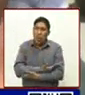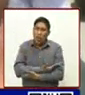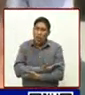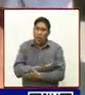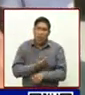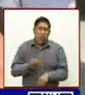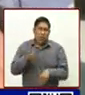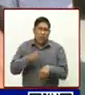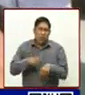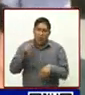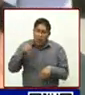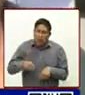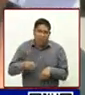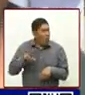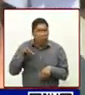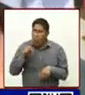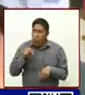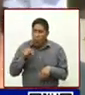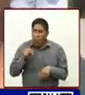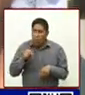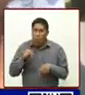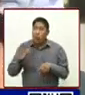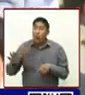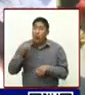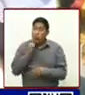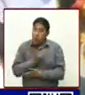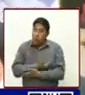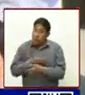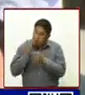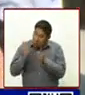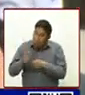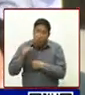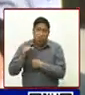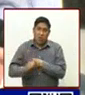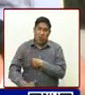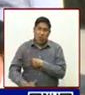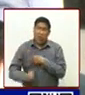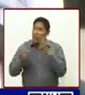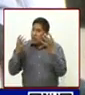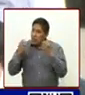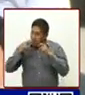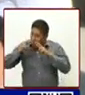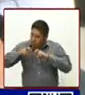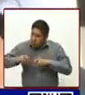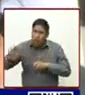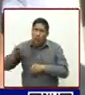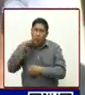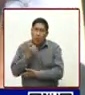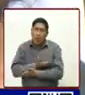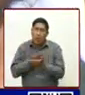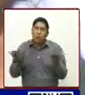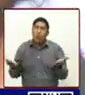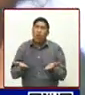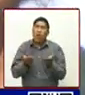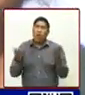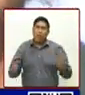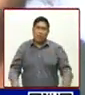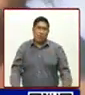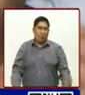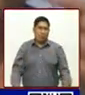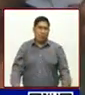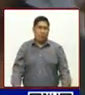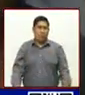es el primero que ha pasado. Ha hecho a su hija, el mismo daño ha hecho. Yo quisiera que se investigue.